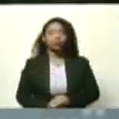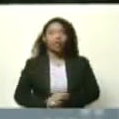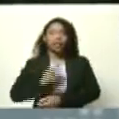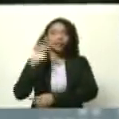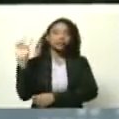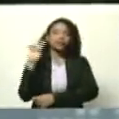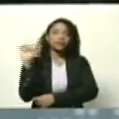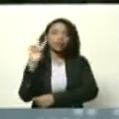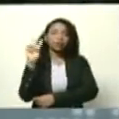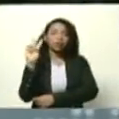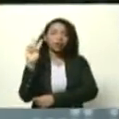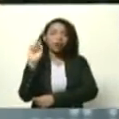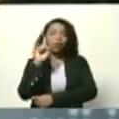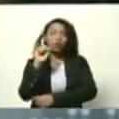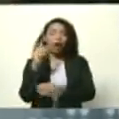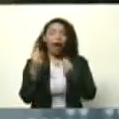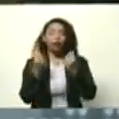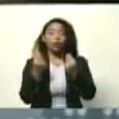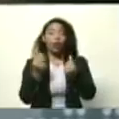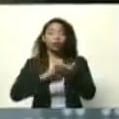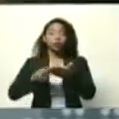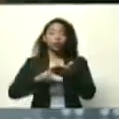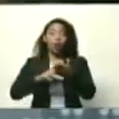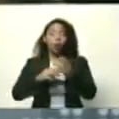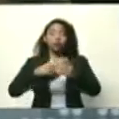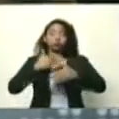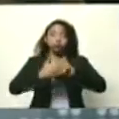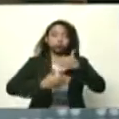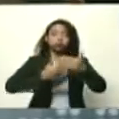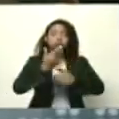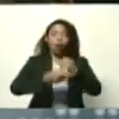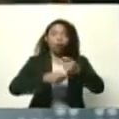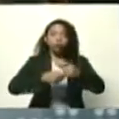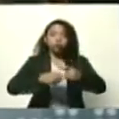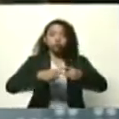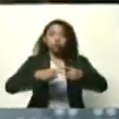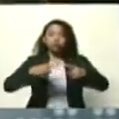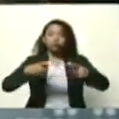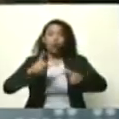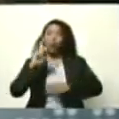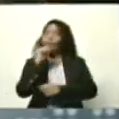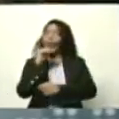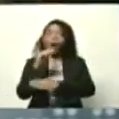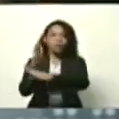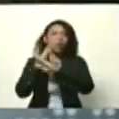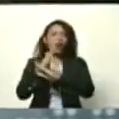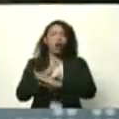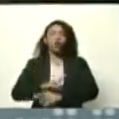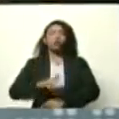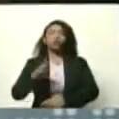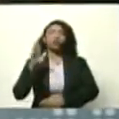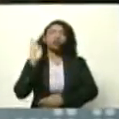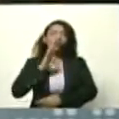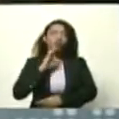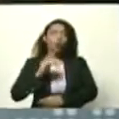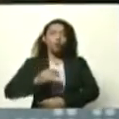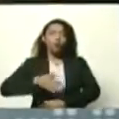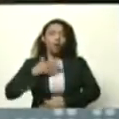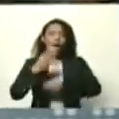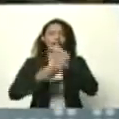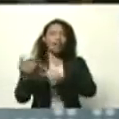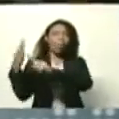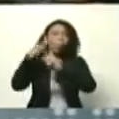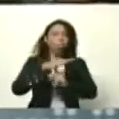Venezuela con una economía recuperándose. No hay bloqueo criminal que pueda con Venezuela,